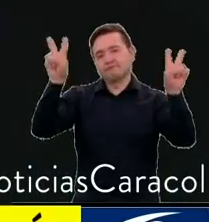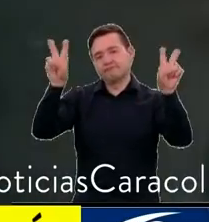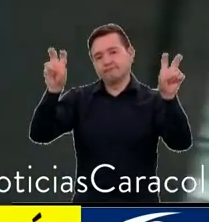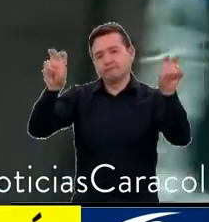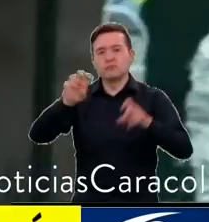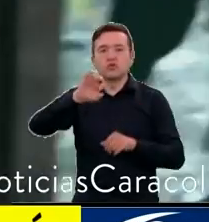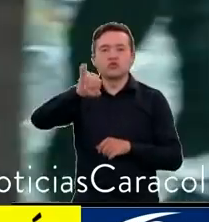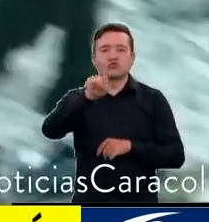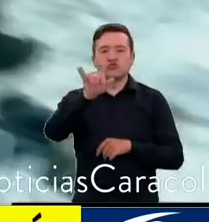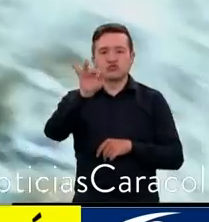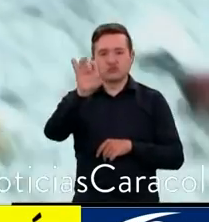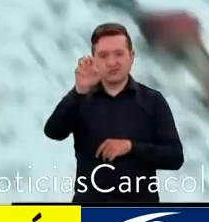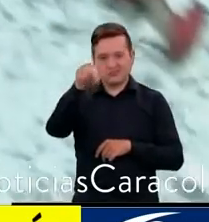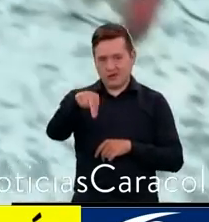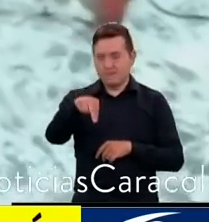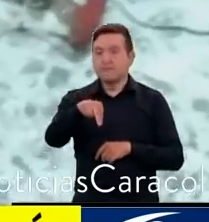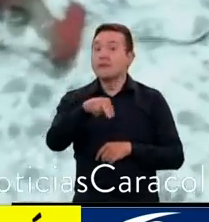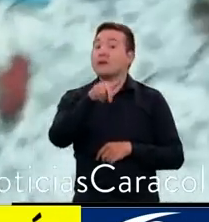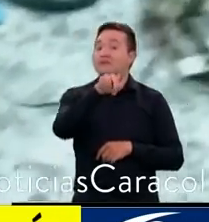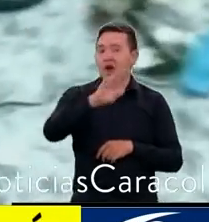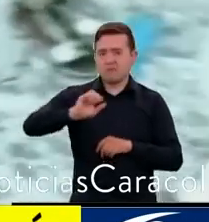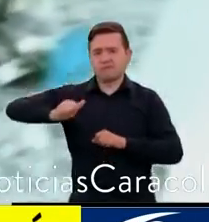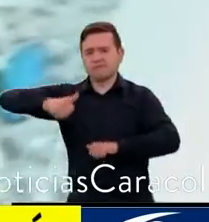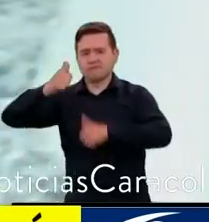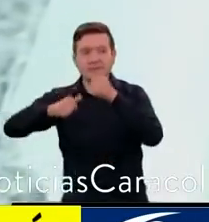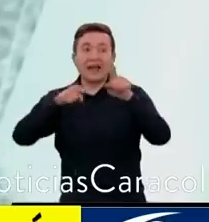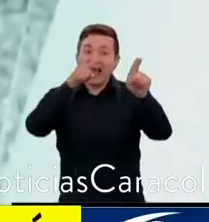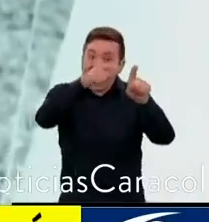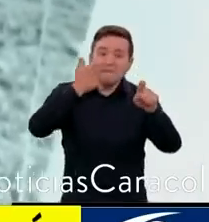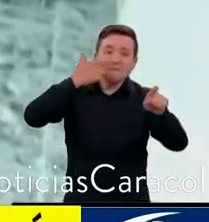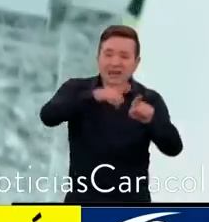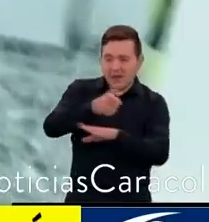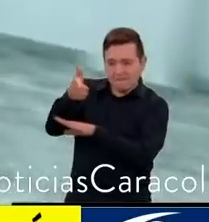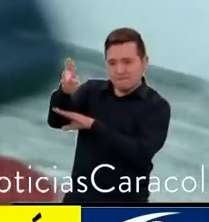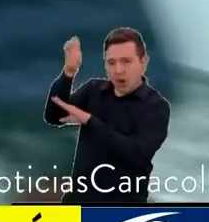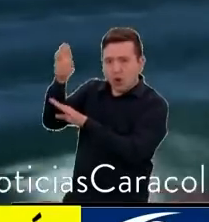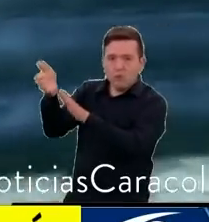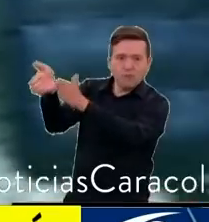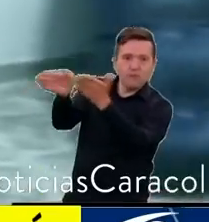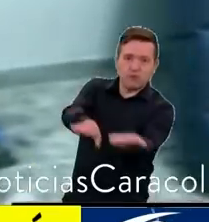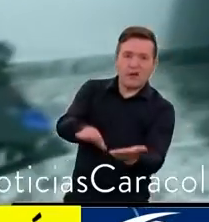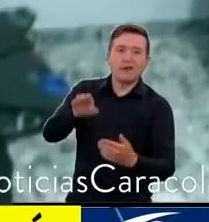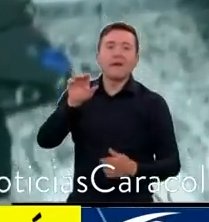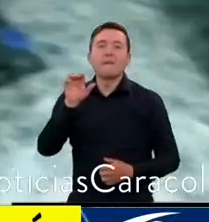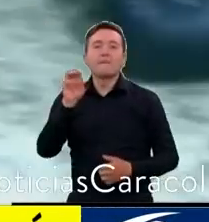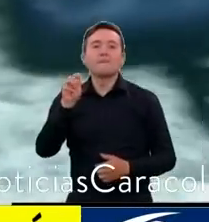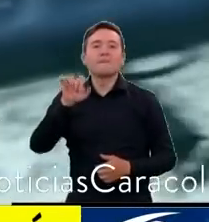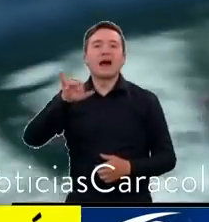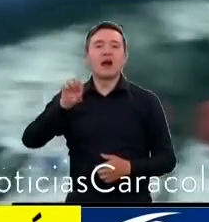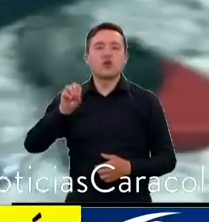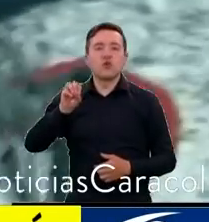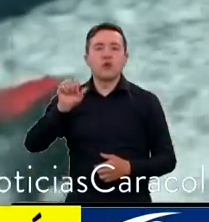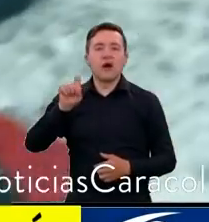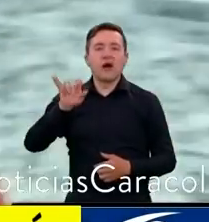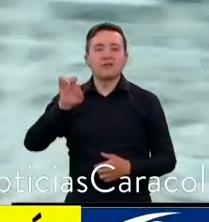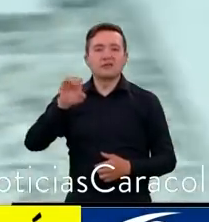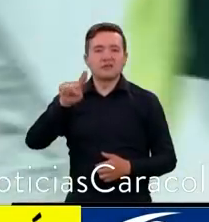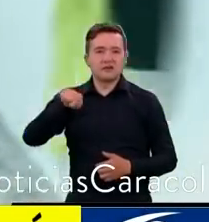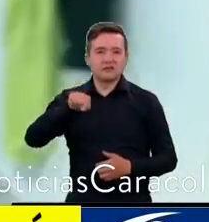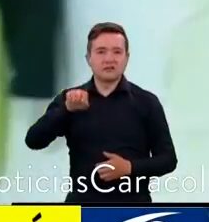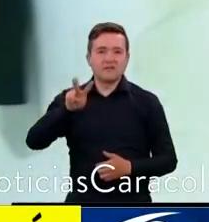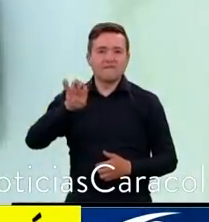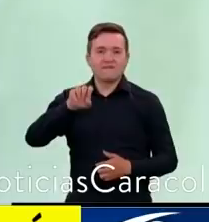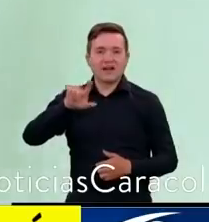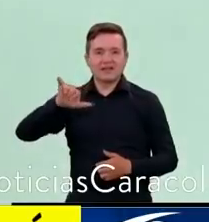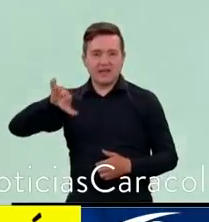autoridades como el responsable del homicidio del patrullero Mario Andrés Vallejo el pasado 21 de enero. En medio de sus labores